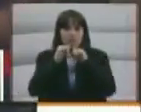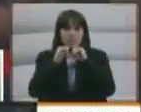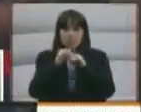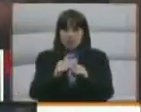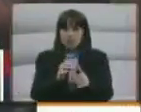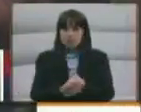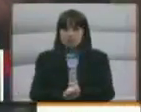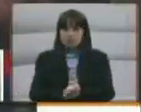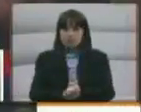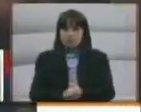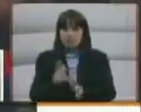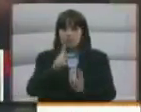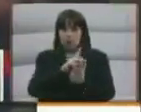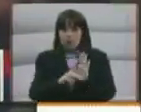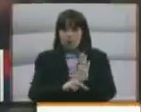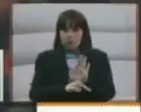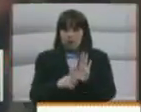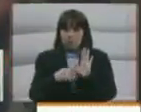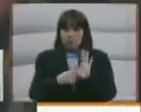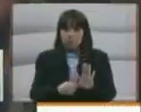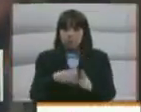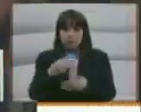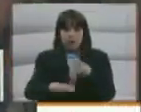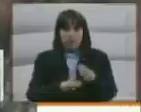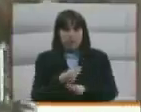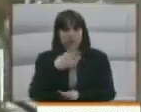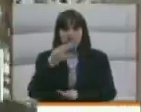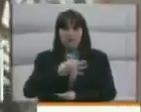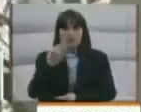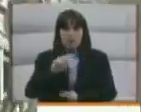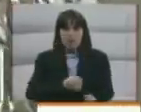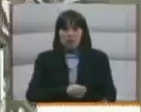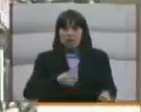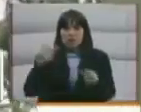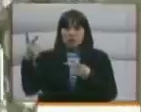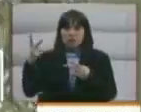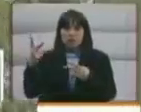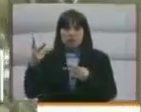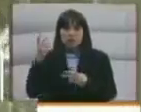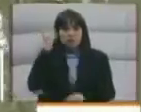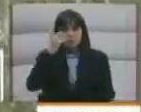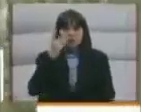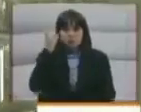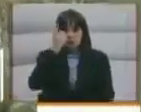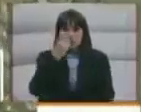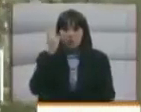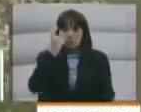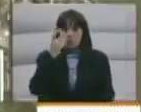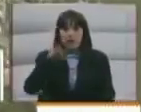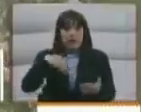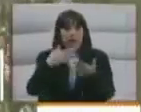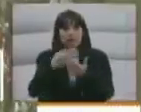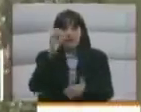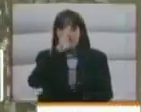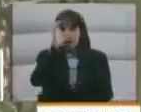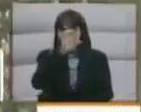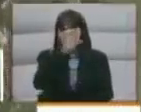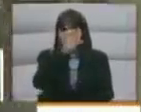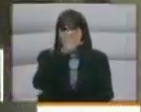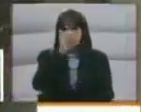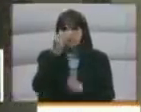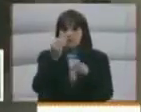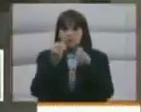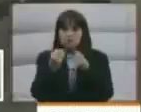plan para poder hacer realidad el llevar el durazno hasta Caracas al precio del